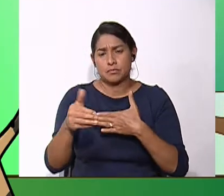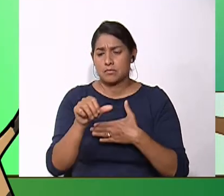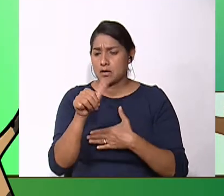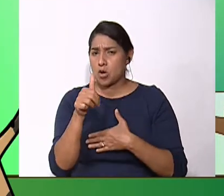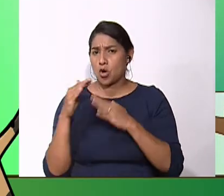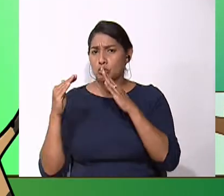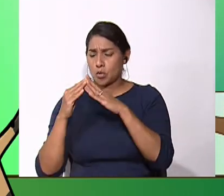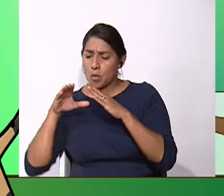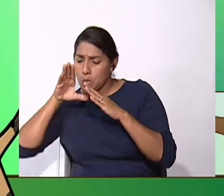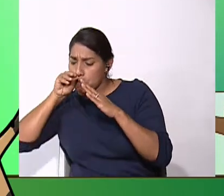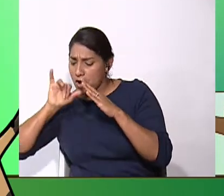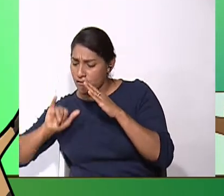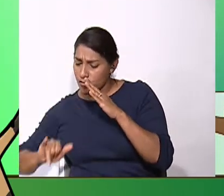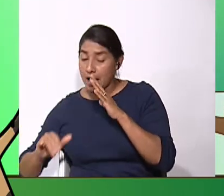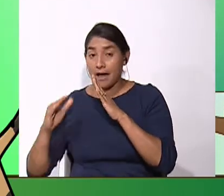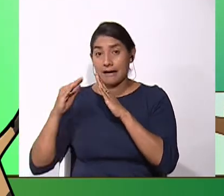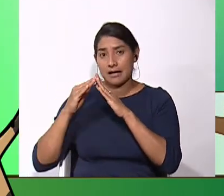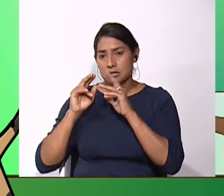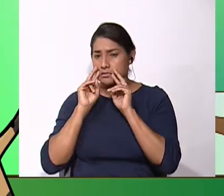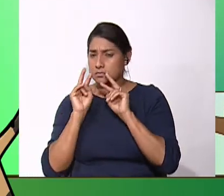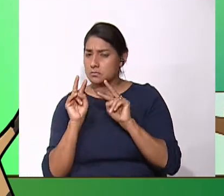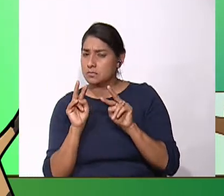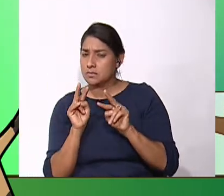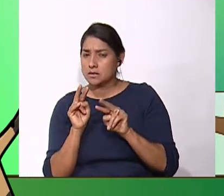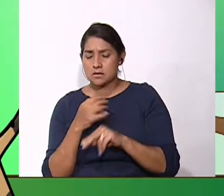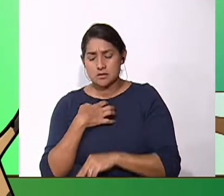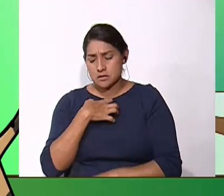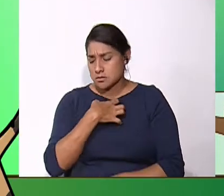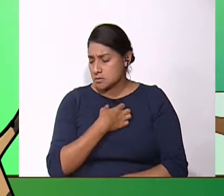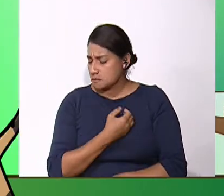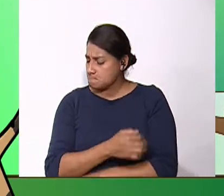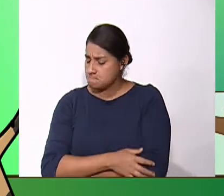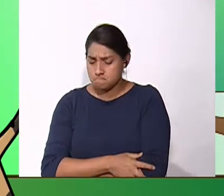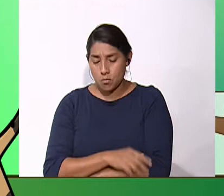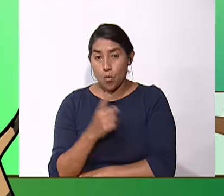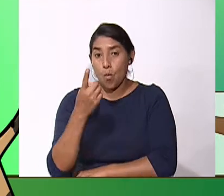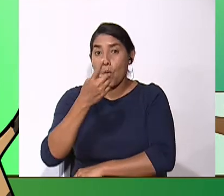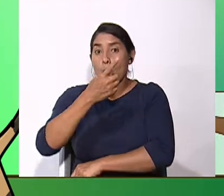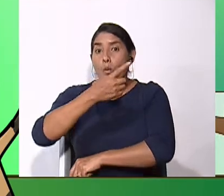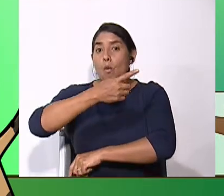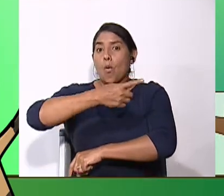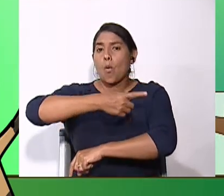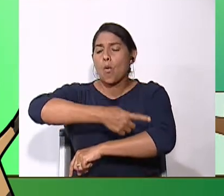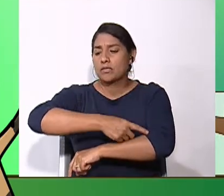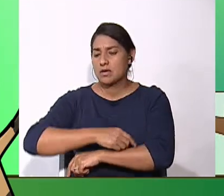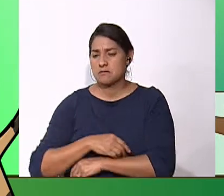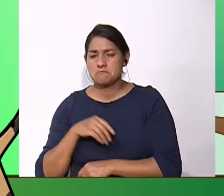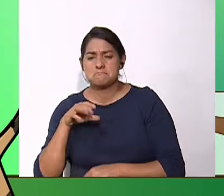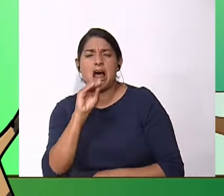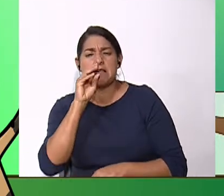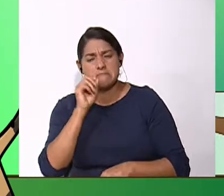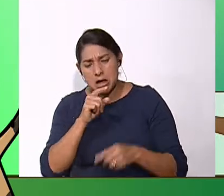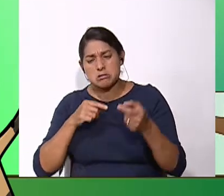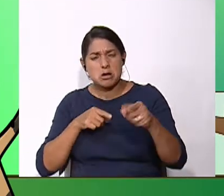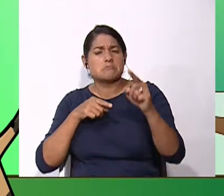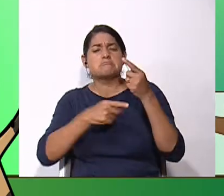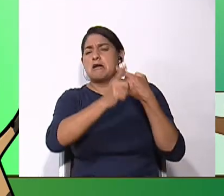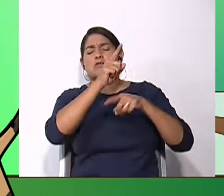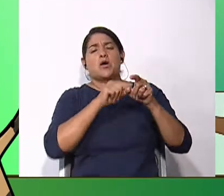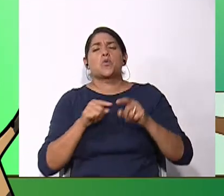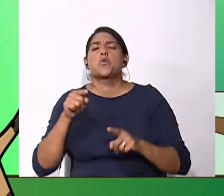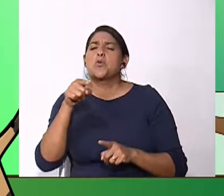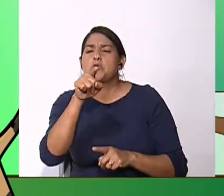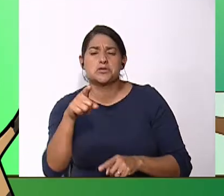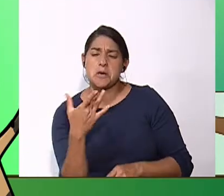Descontento por esto, el perro de caza lanzó a su compañero algunos reproches que solo era él